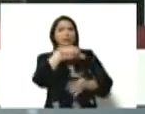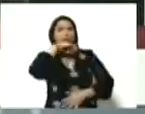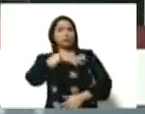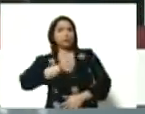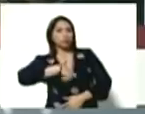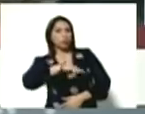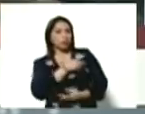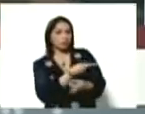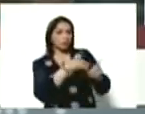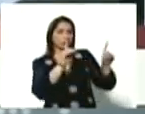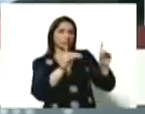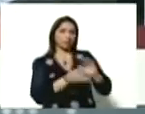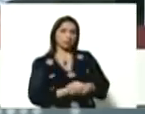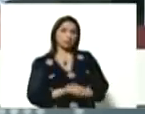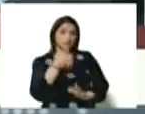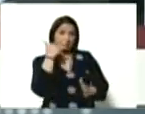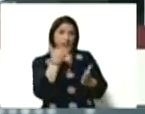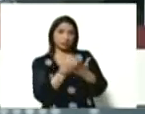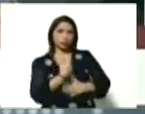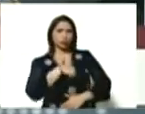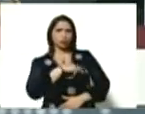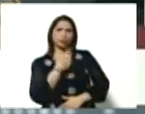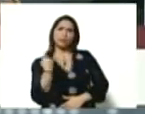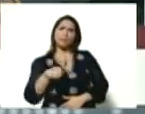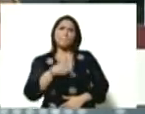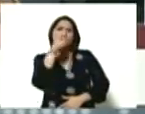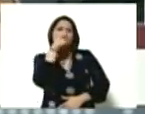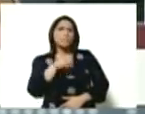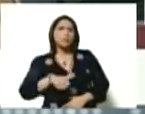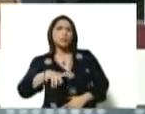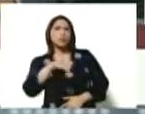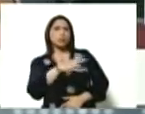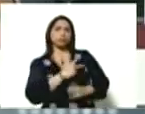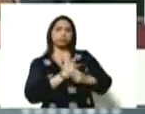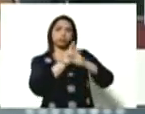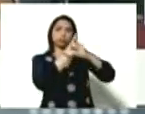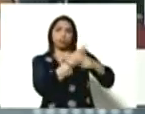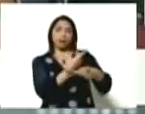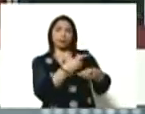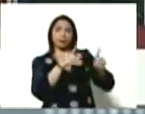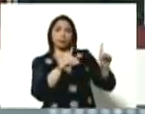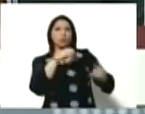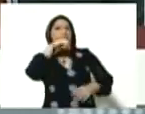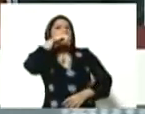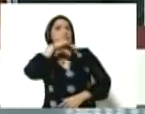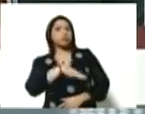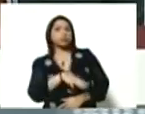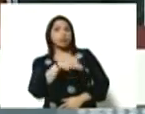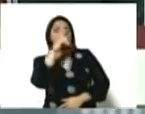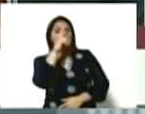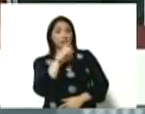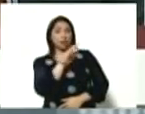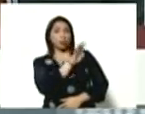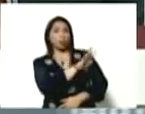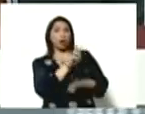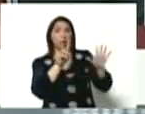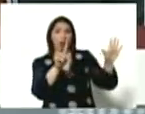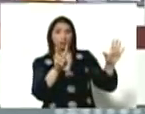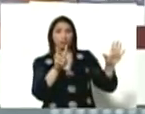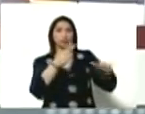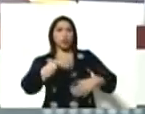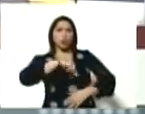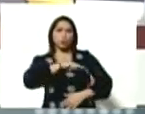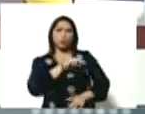nuestra democracia. Mira, nosotros tenemos un pueblo con una vocación democrática histórica. Desde el año 47